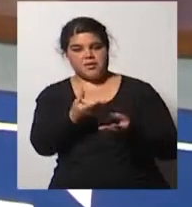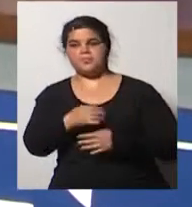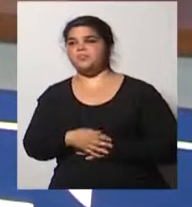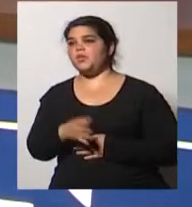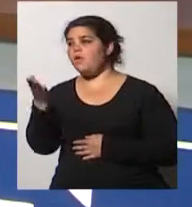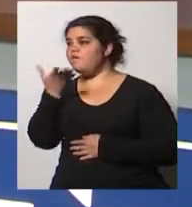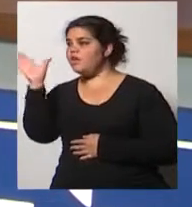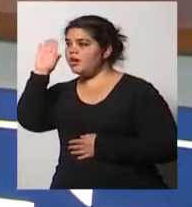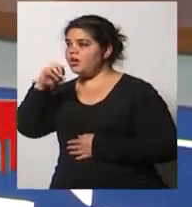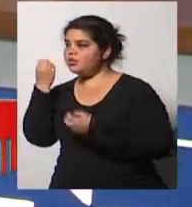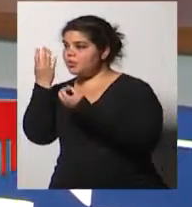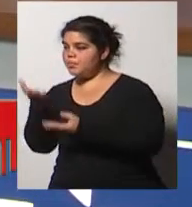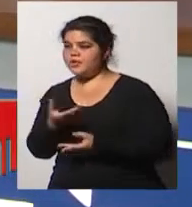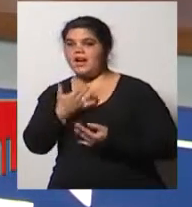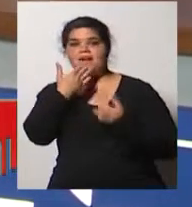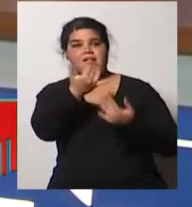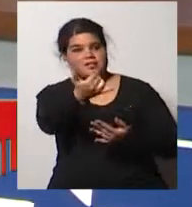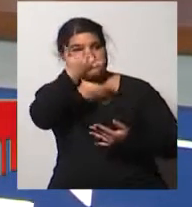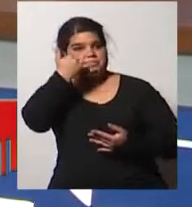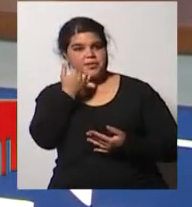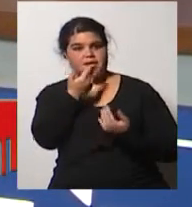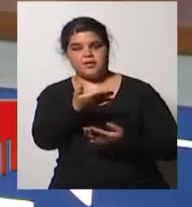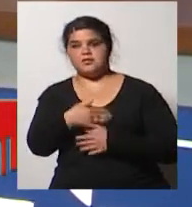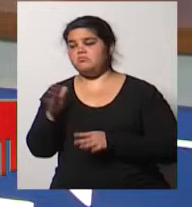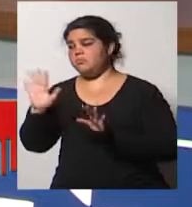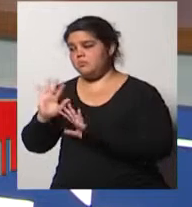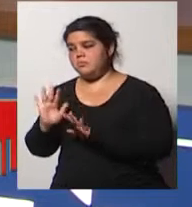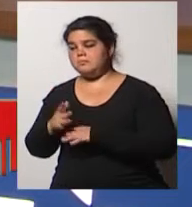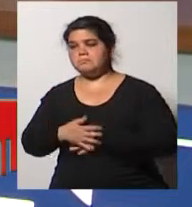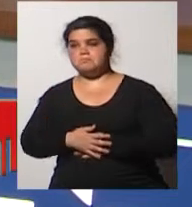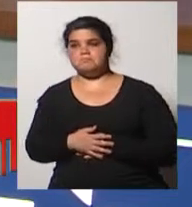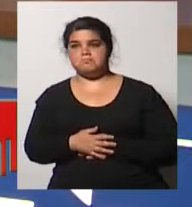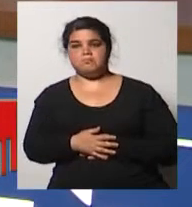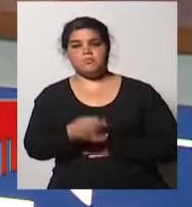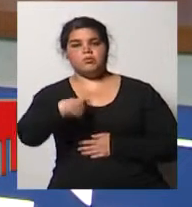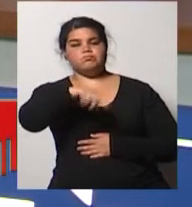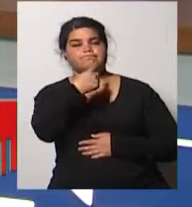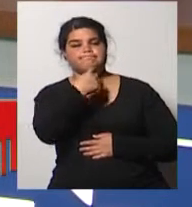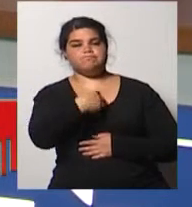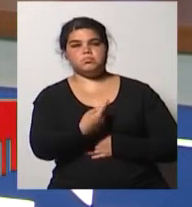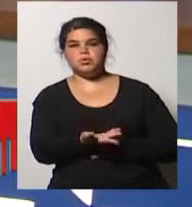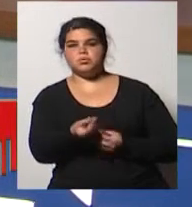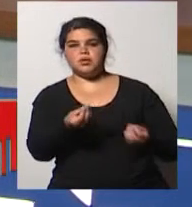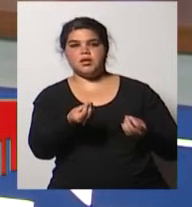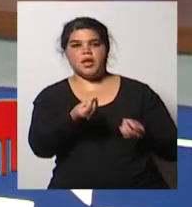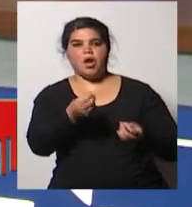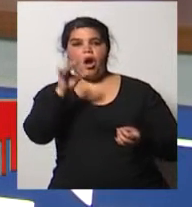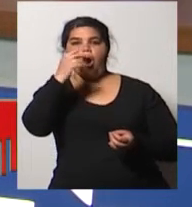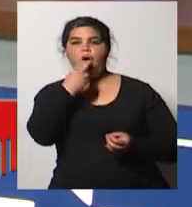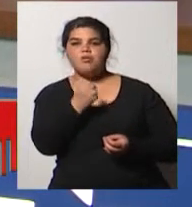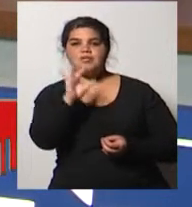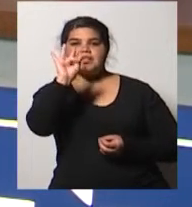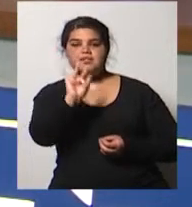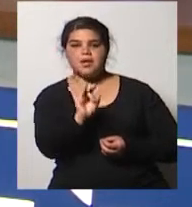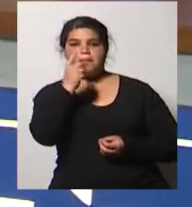noches, Ignacio. ¿Cómo le va? Muy bien, y muchas gracias por atendernos. No, por favor. Bien, nos preguntamos qué va a pasar a partir del 11 de diciembre